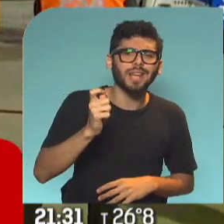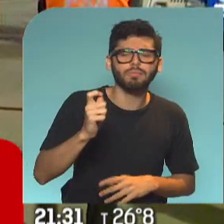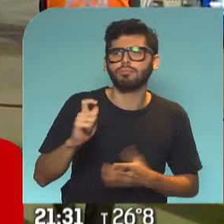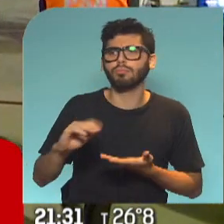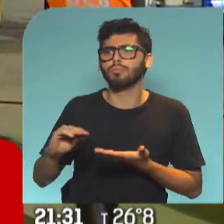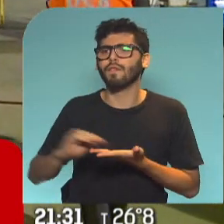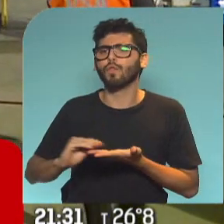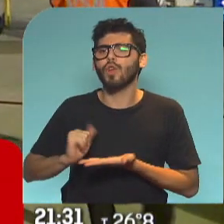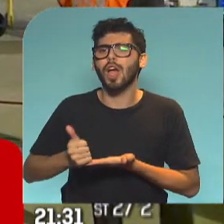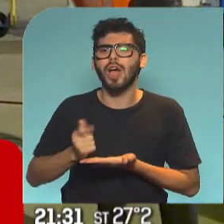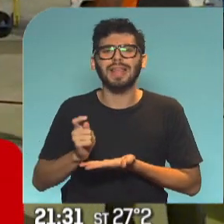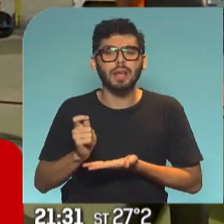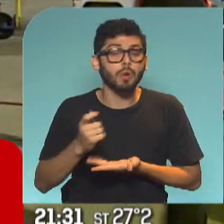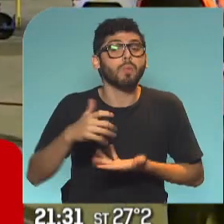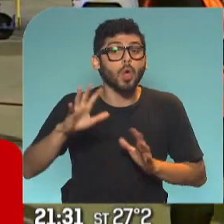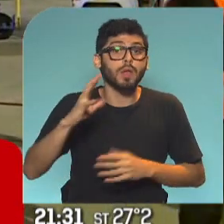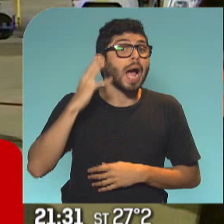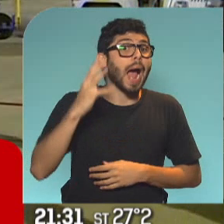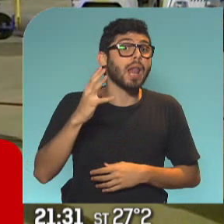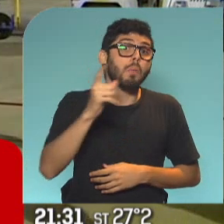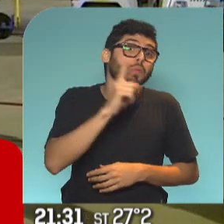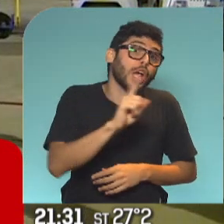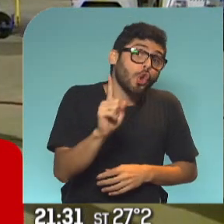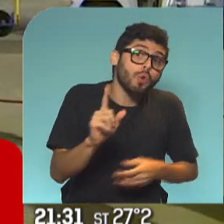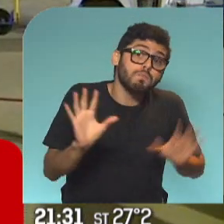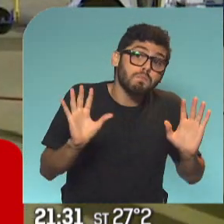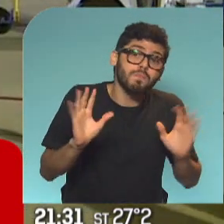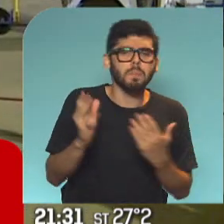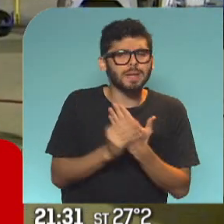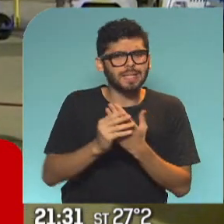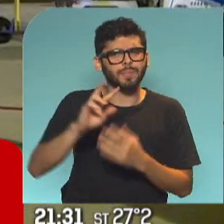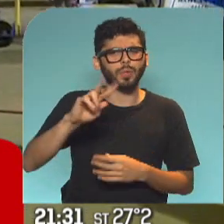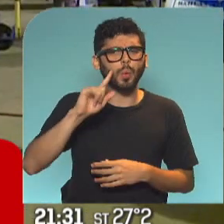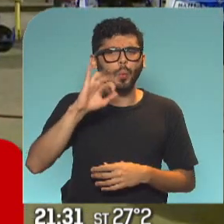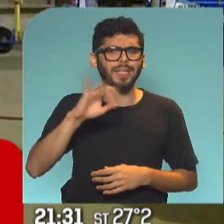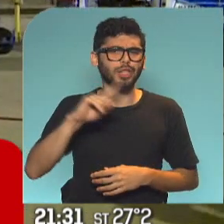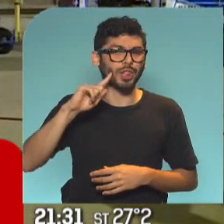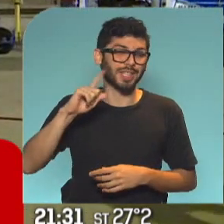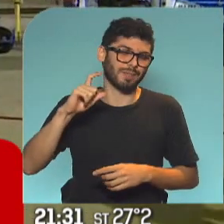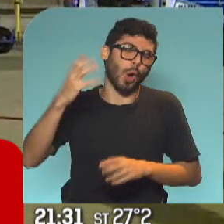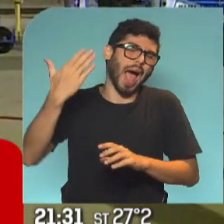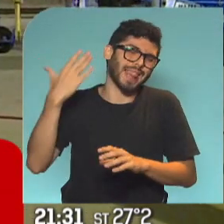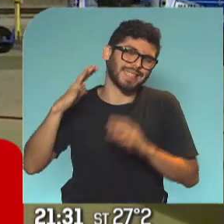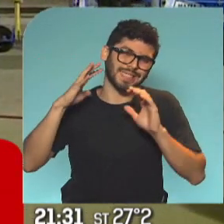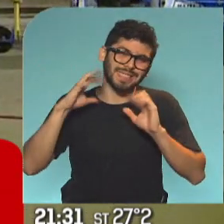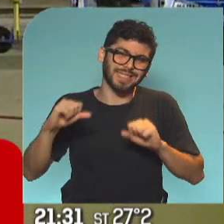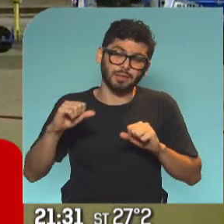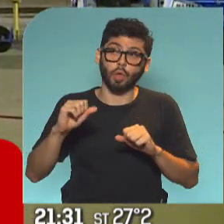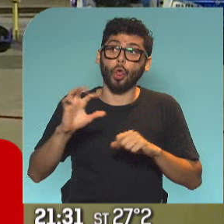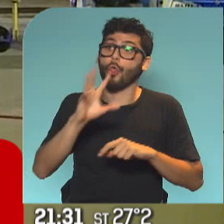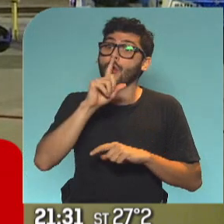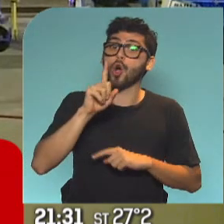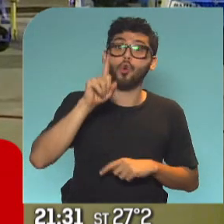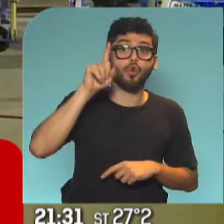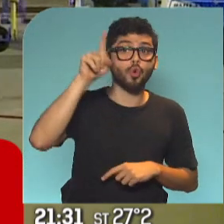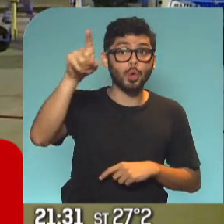funcionario? Probablemente tal vez Bisotti, ¿no? Bisotti, una ministra que en su momento, cuando todavía no era ministra, le tocó venir desde Rusia, ¿no?